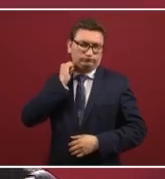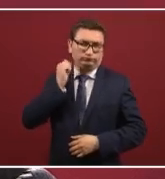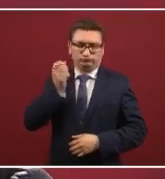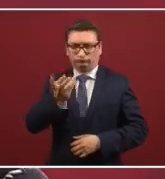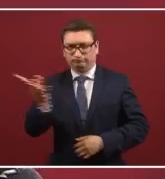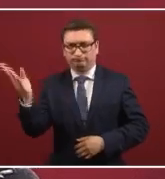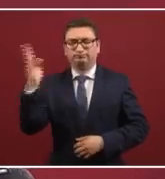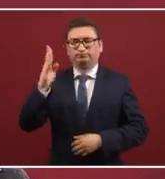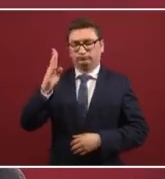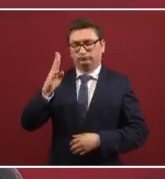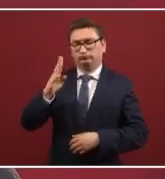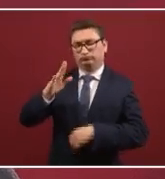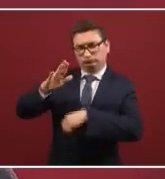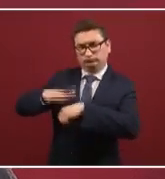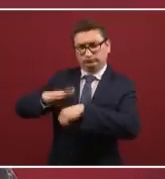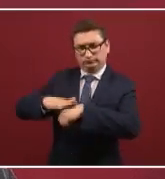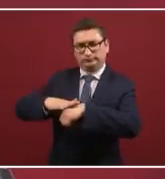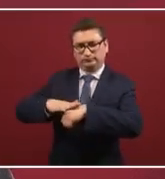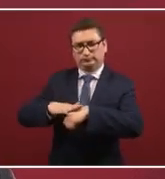que consideren